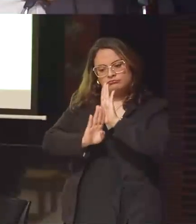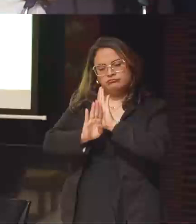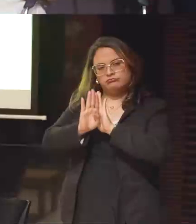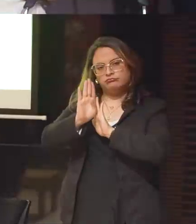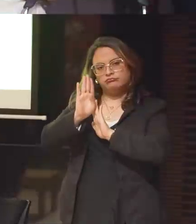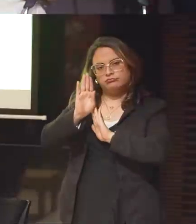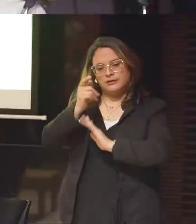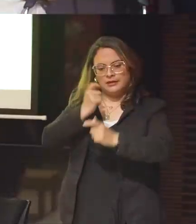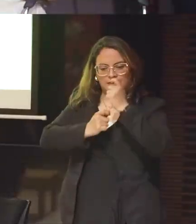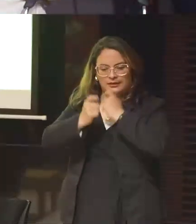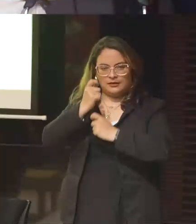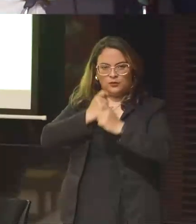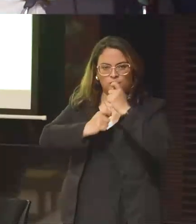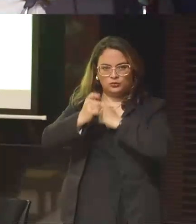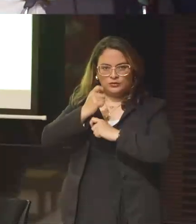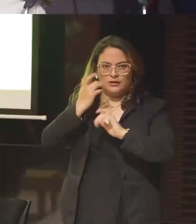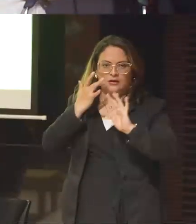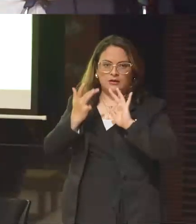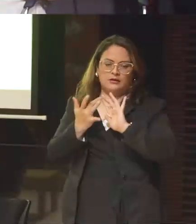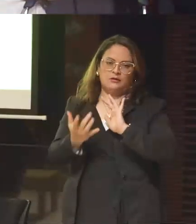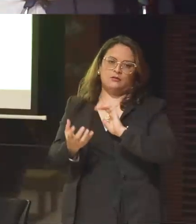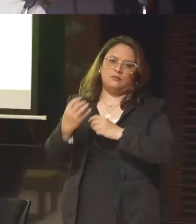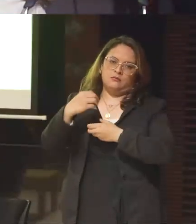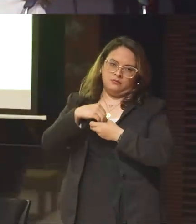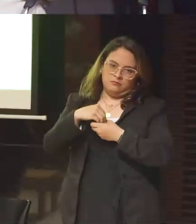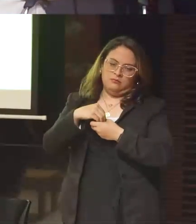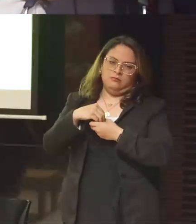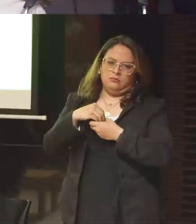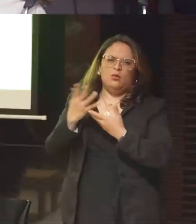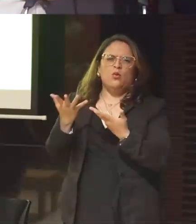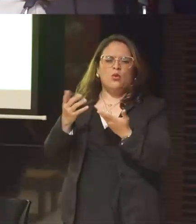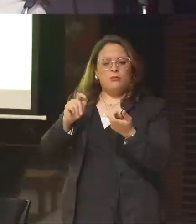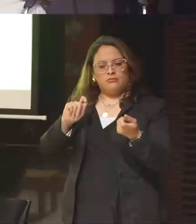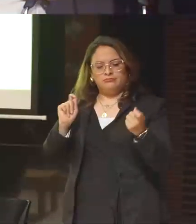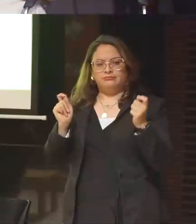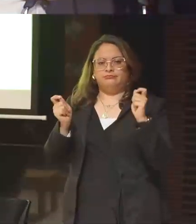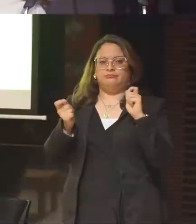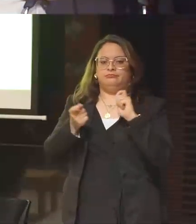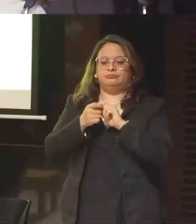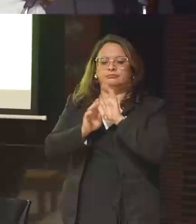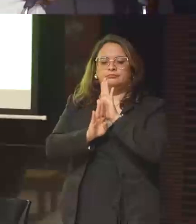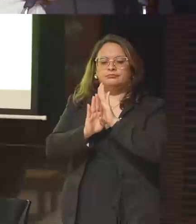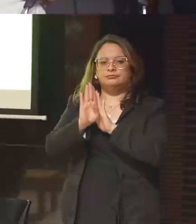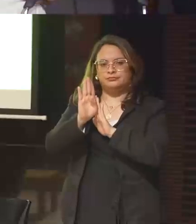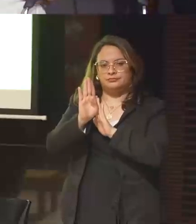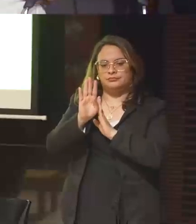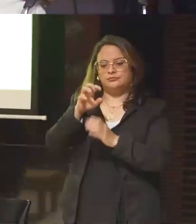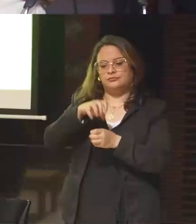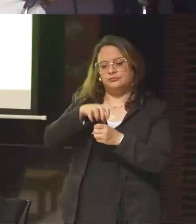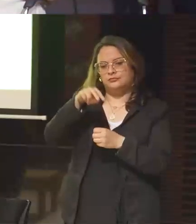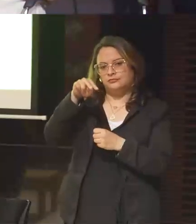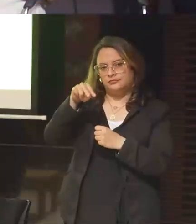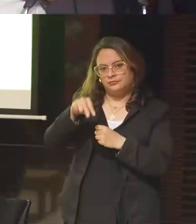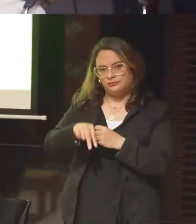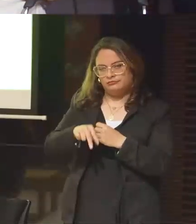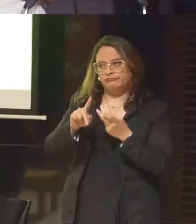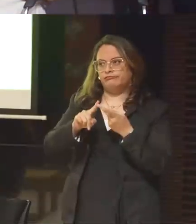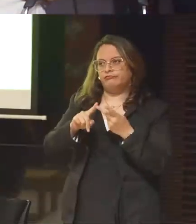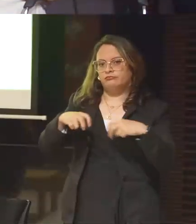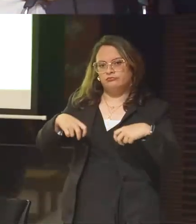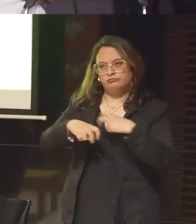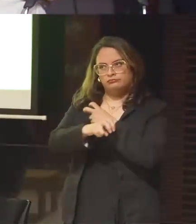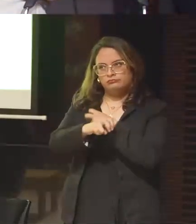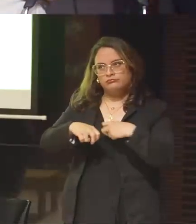estar a los lados. Cómo va a cambiar el desarrollo urbano, cómo va a cambiar en los parques, cómo va a traer